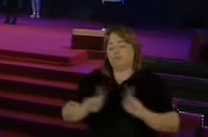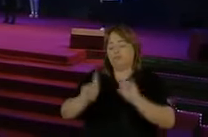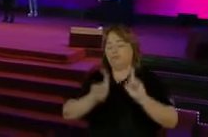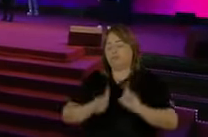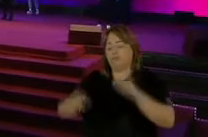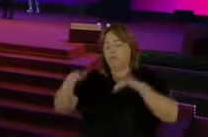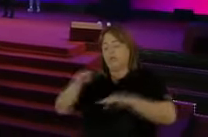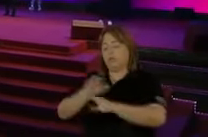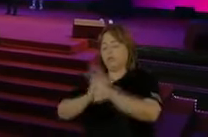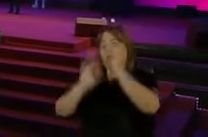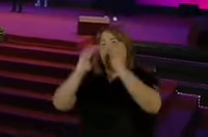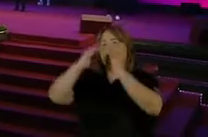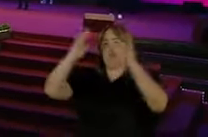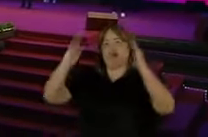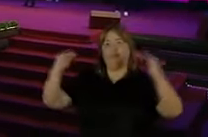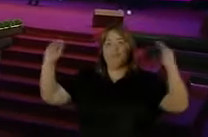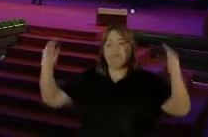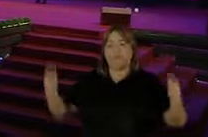familia viene hacia la